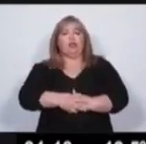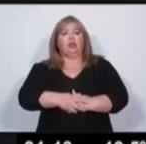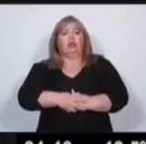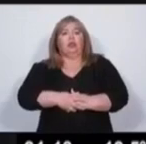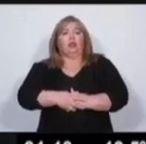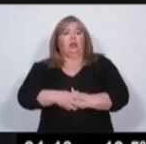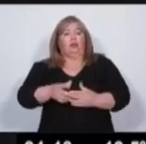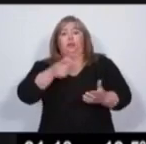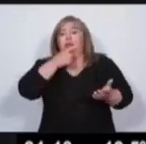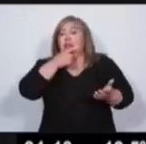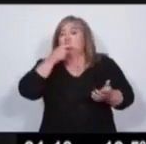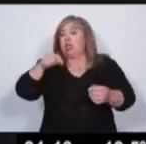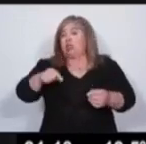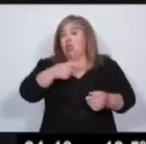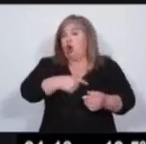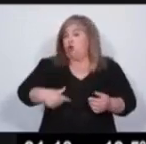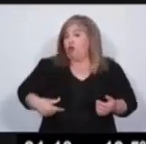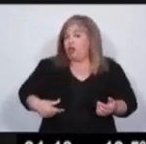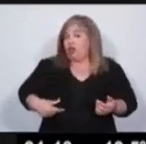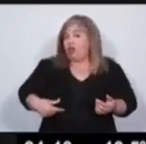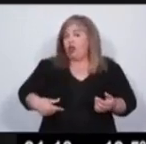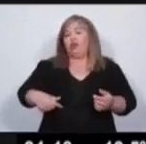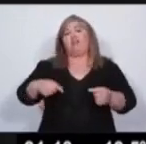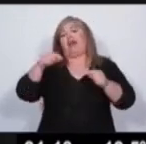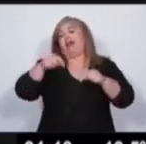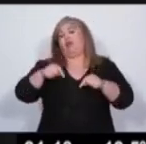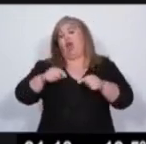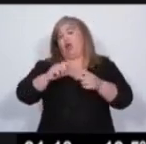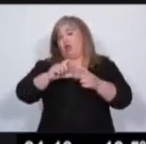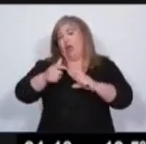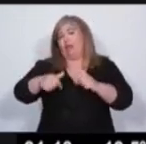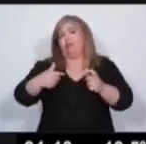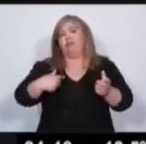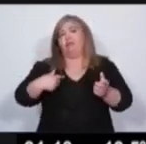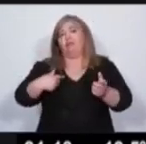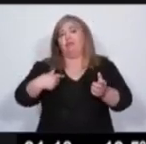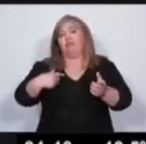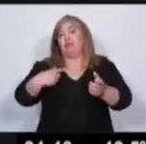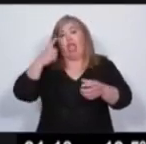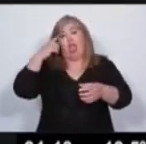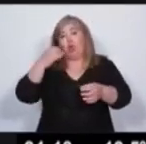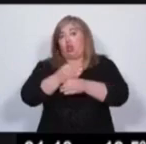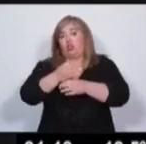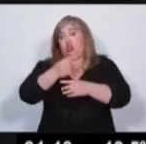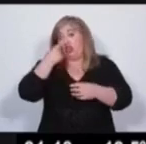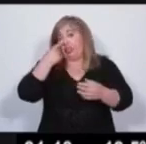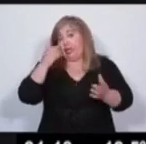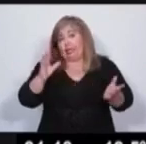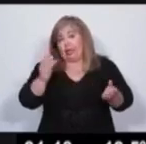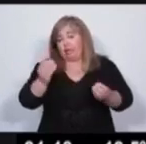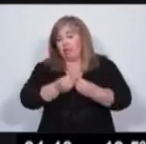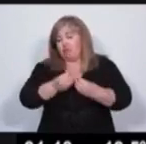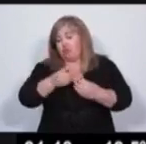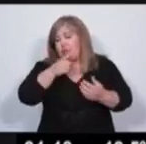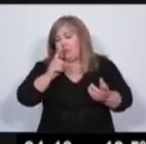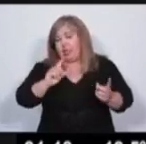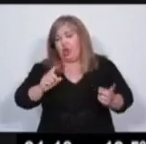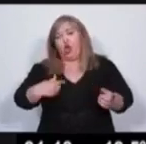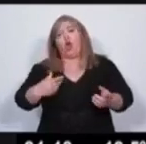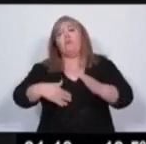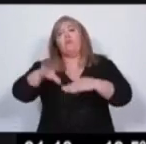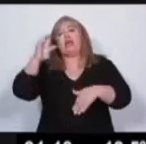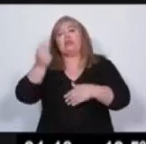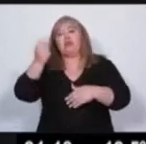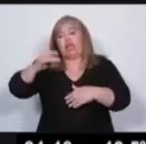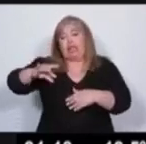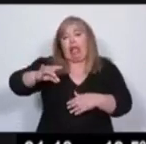gobierno en este último tiempo se han inaugurado más casinos que escuelas en Mendoza nos hemos acostumbrado a iniciar el ciclo